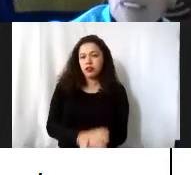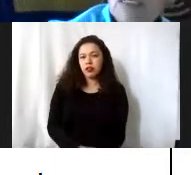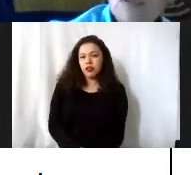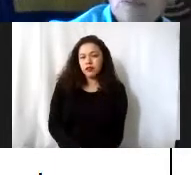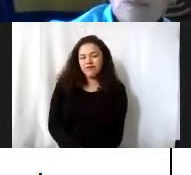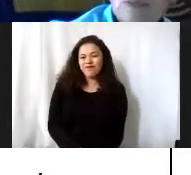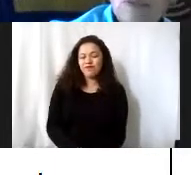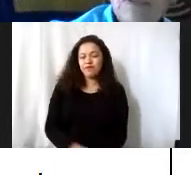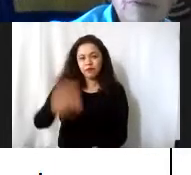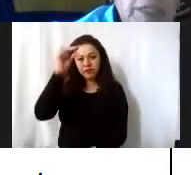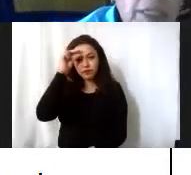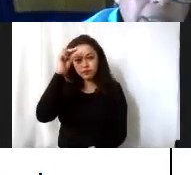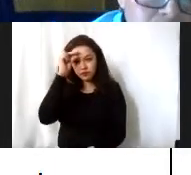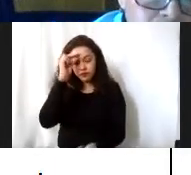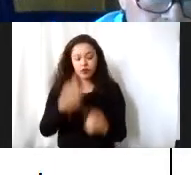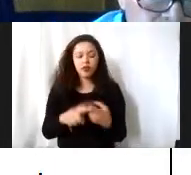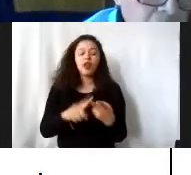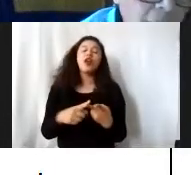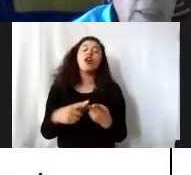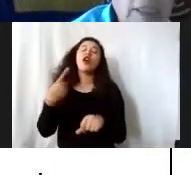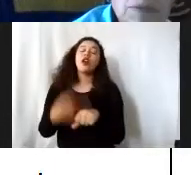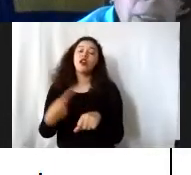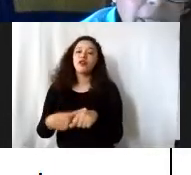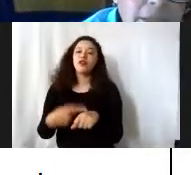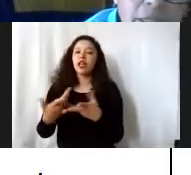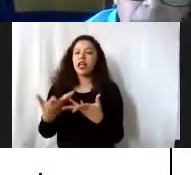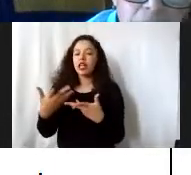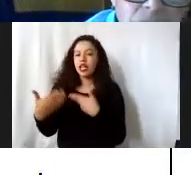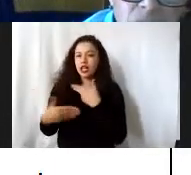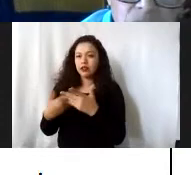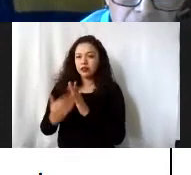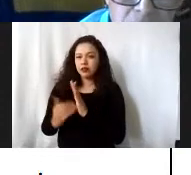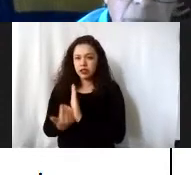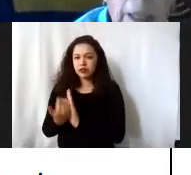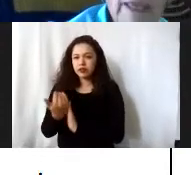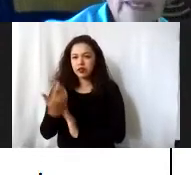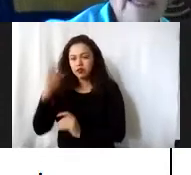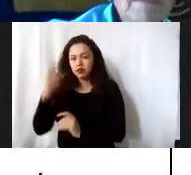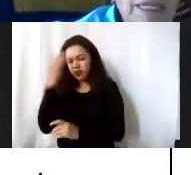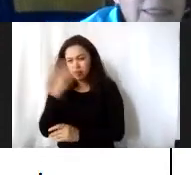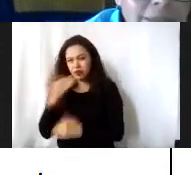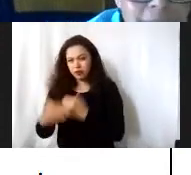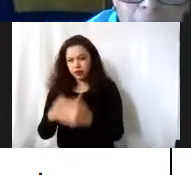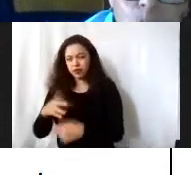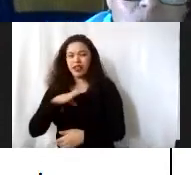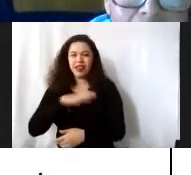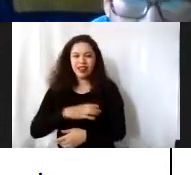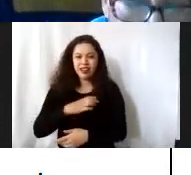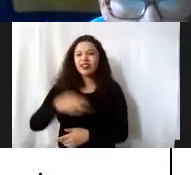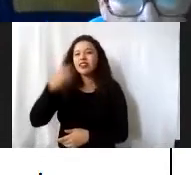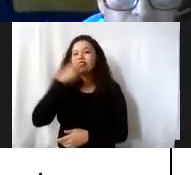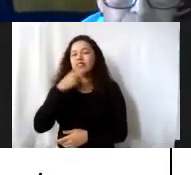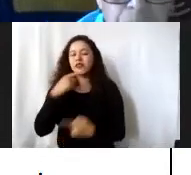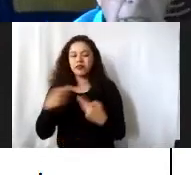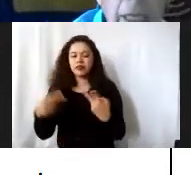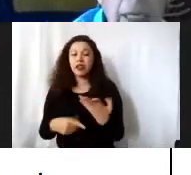intelectual, como enfermedades crónico-degenerativos, cáncer, diabetes, todo eso, que además de un